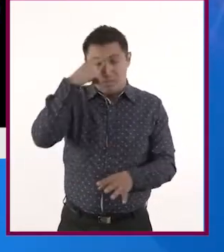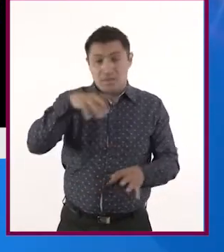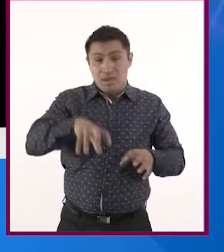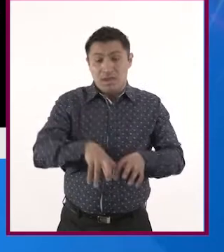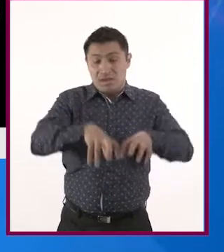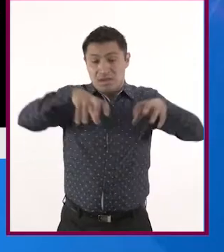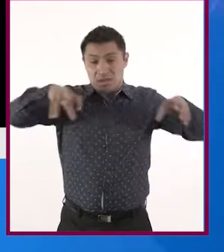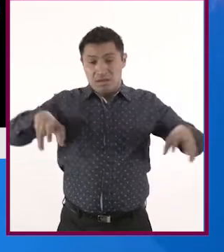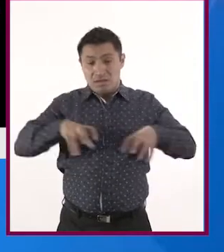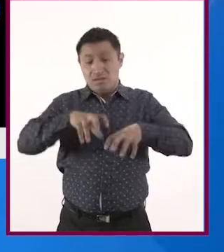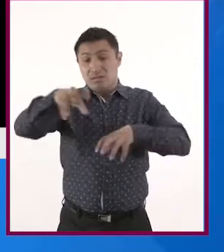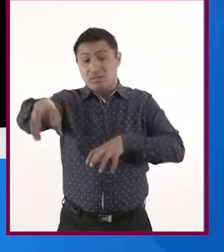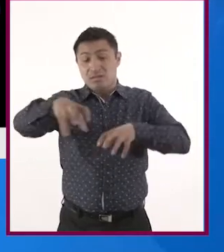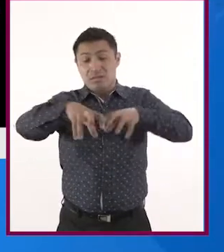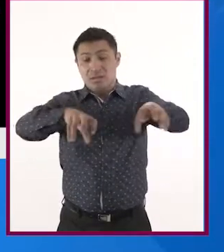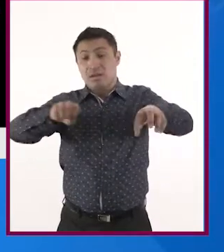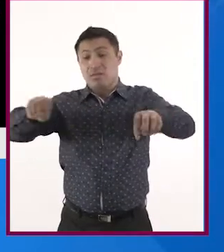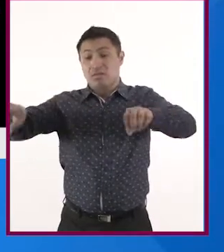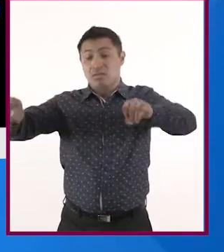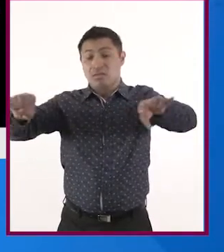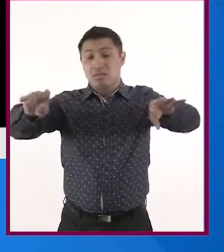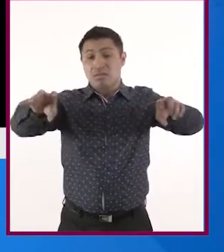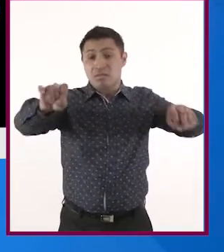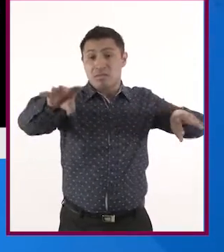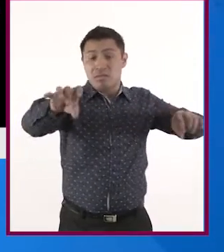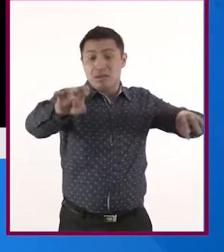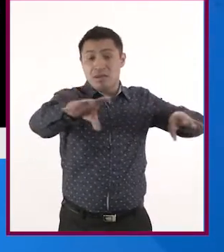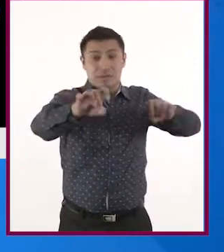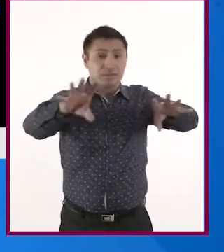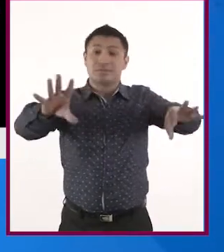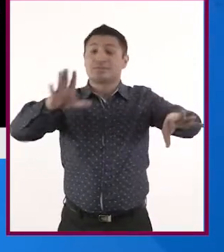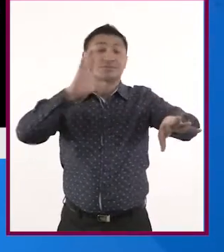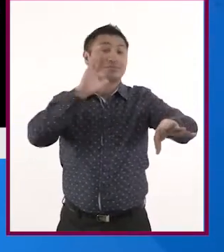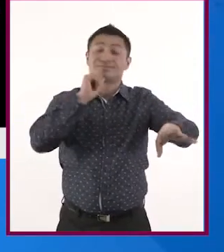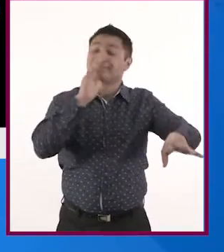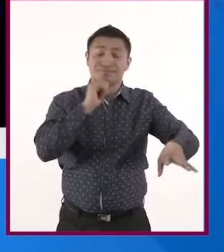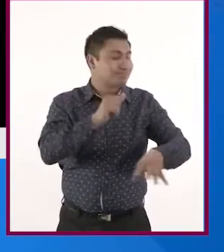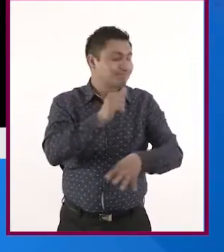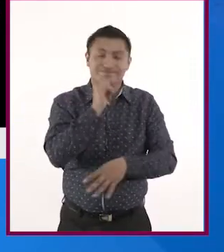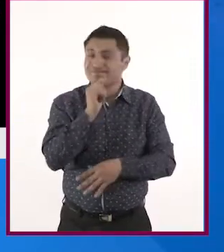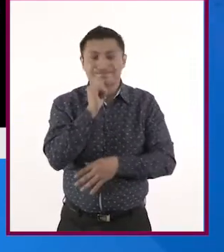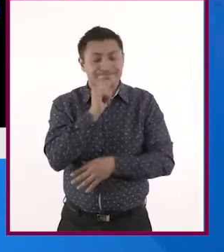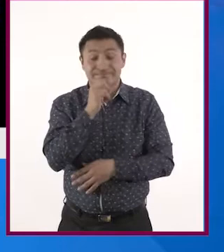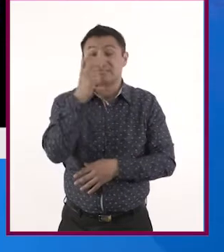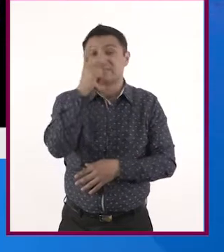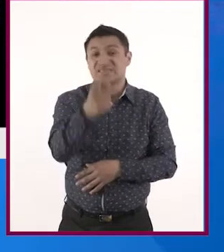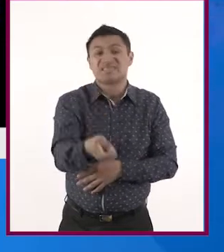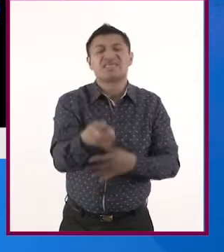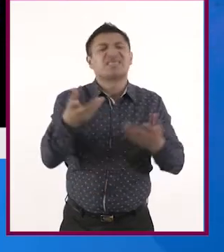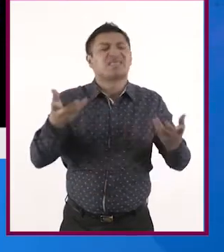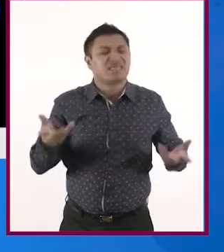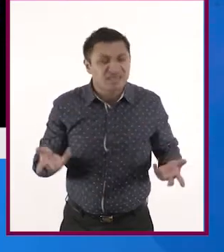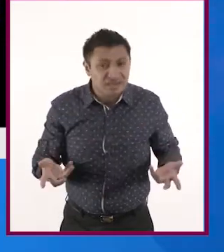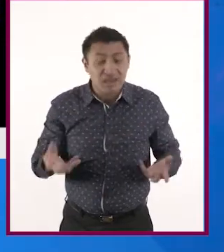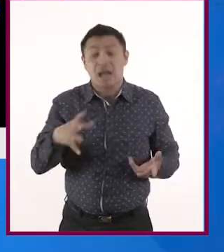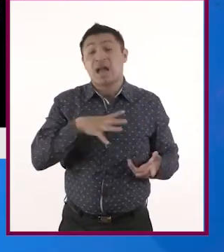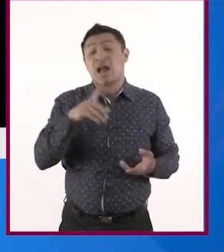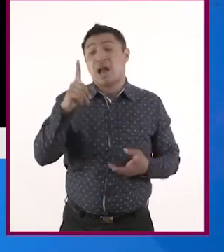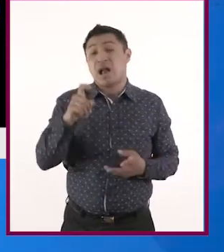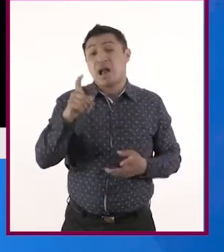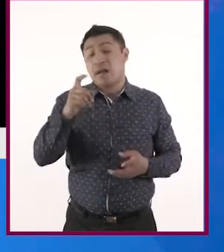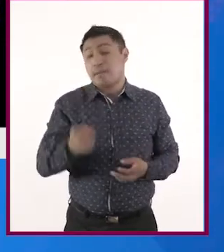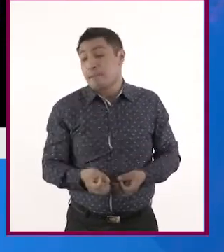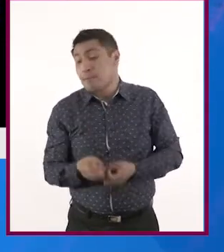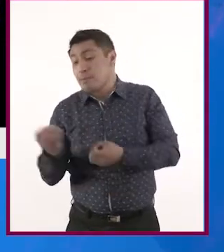y distribuida para poder abastecer a la población. Esto implica que el abasto de